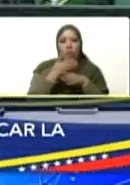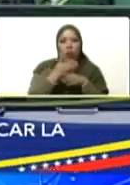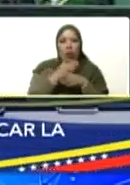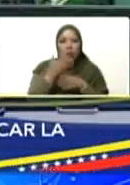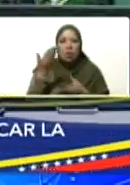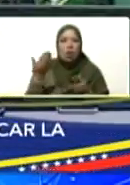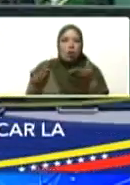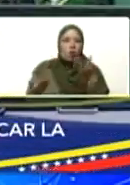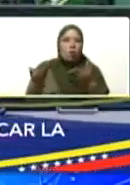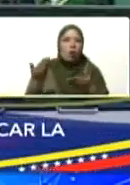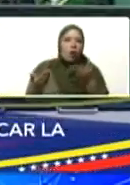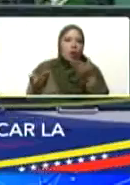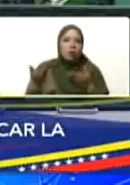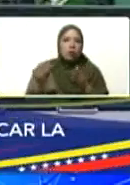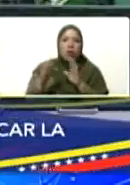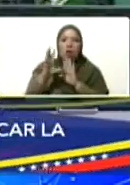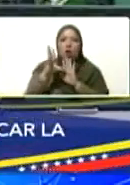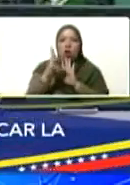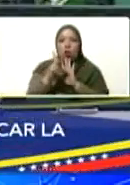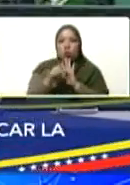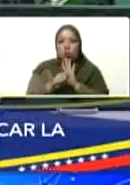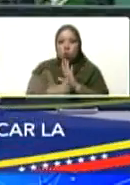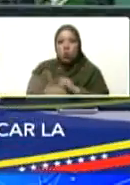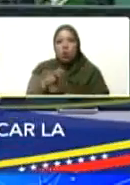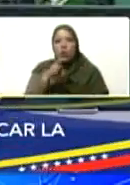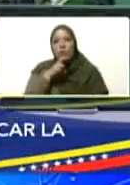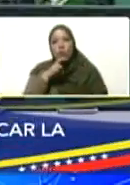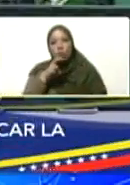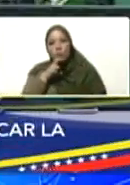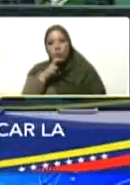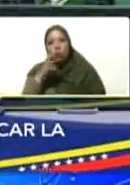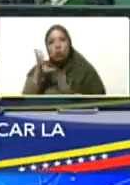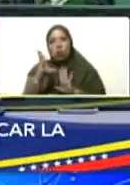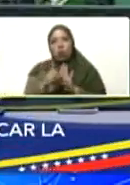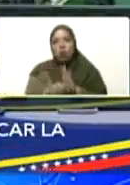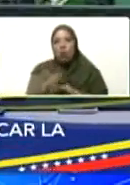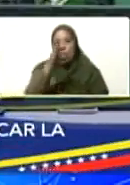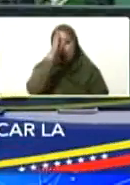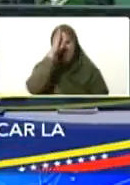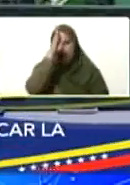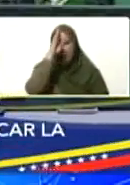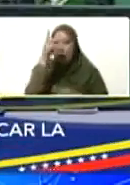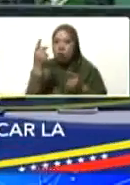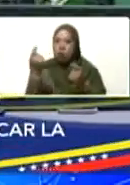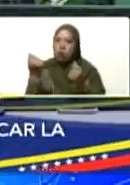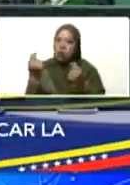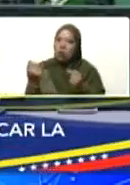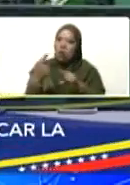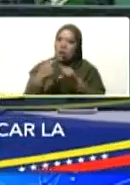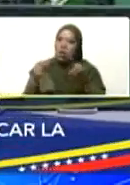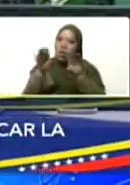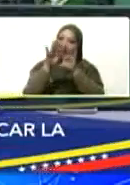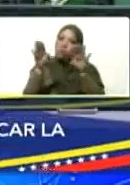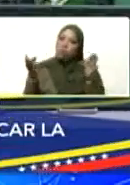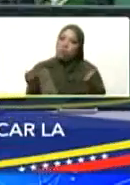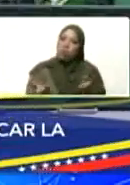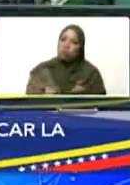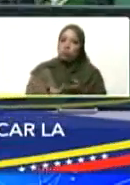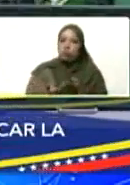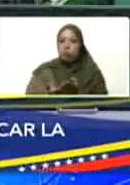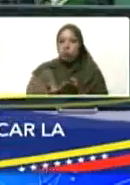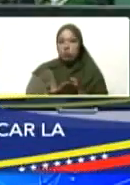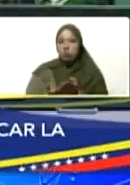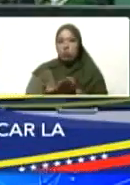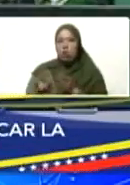Se nos robaron activos en el exterior. Se nos congelaron todas las cuentas bancarias en el mundo. Se